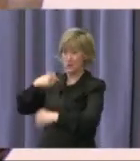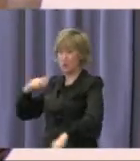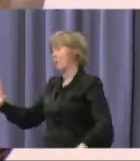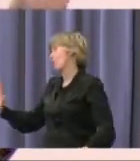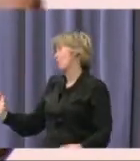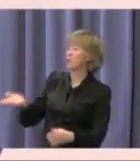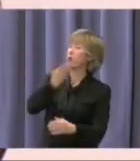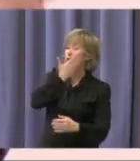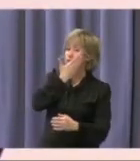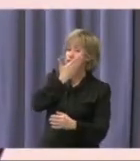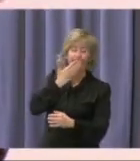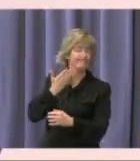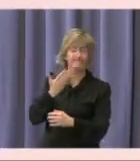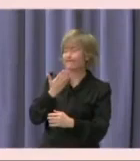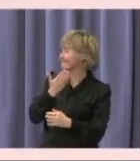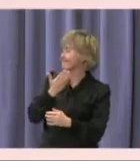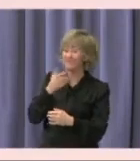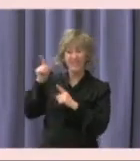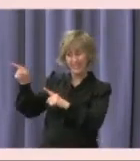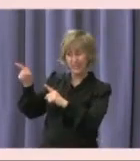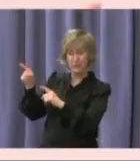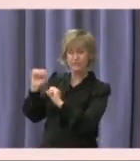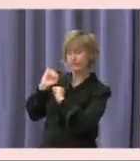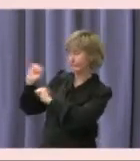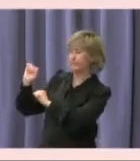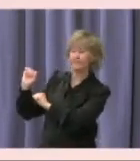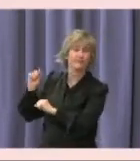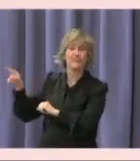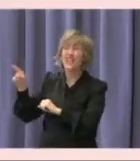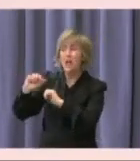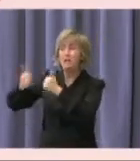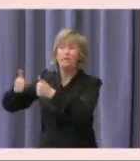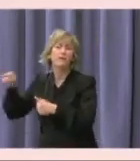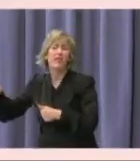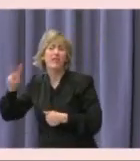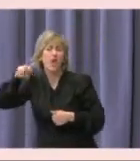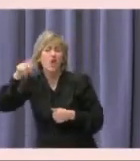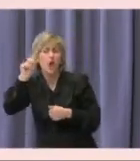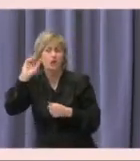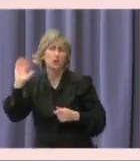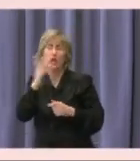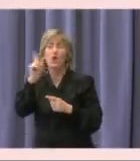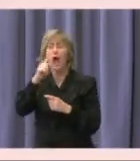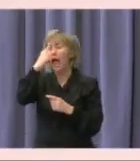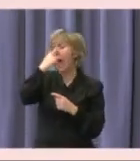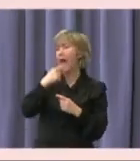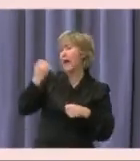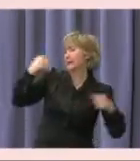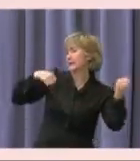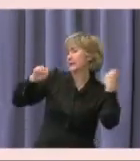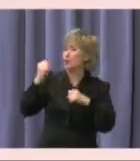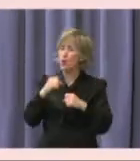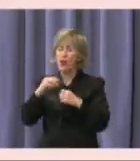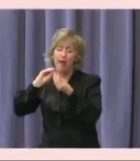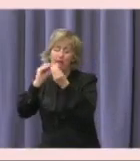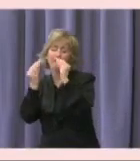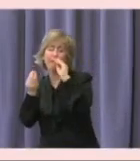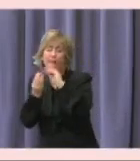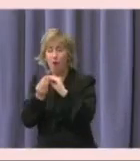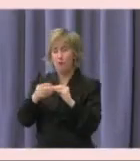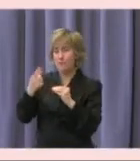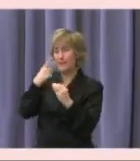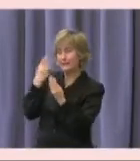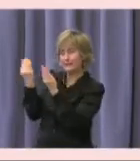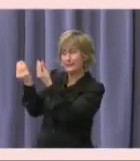más. Es decir, no empieza la violencia así. La violencia empieza por actitudes hostiles que tienen que ver con lo